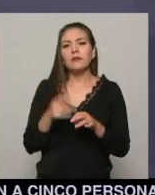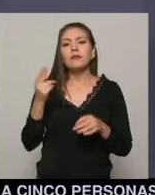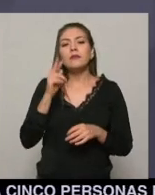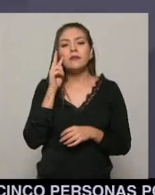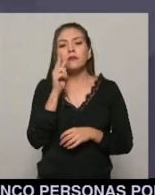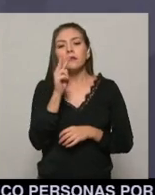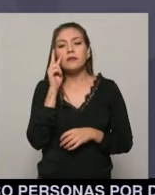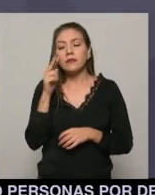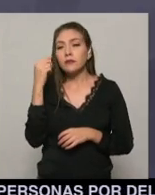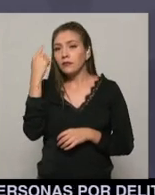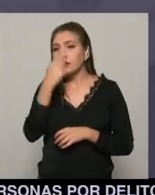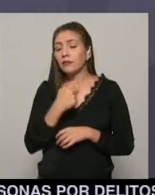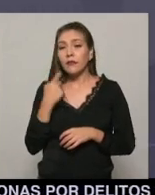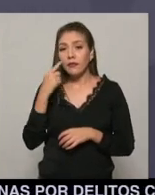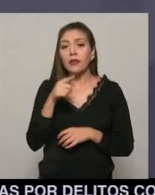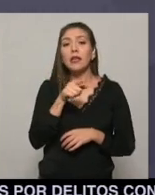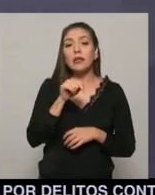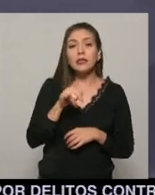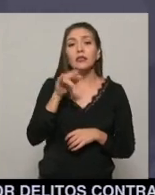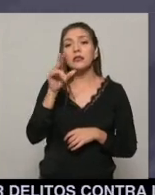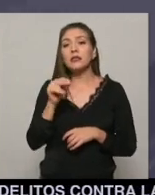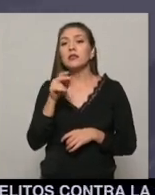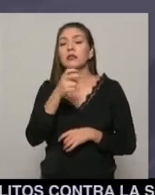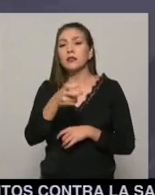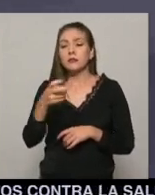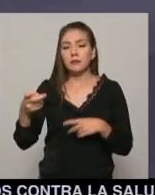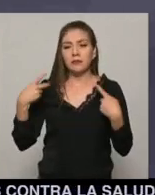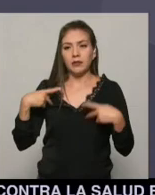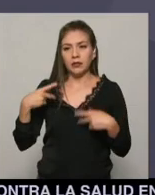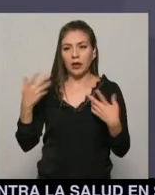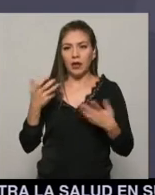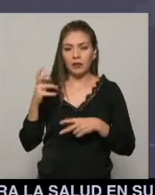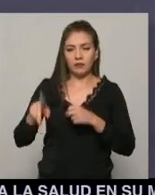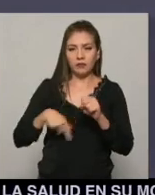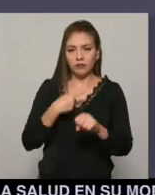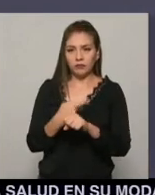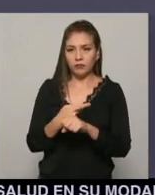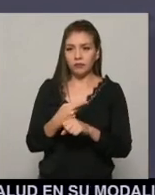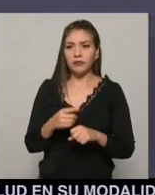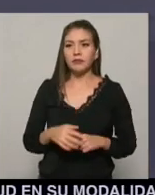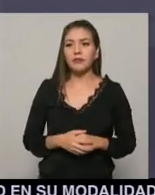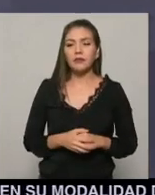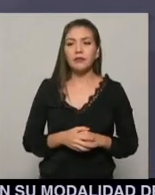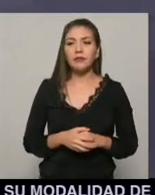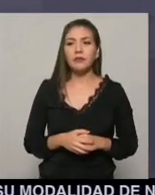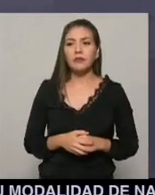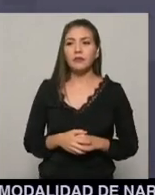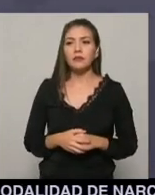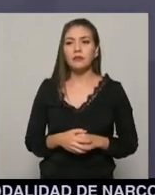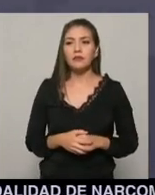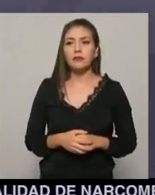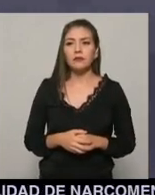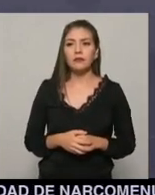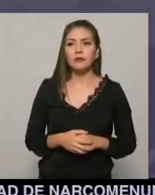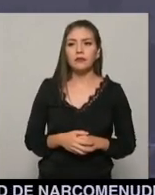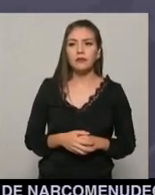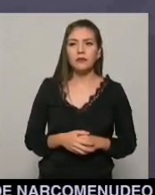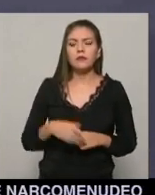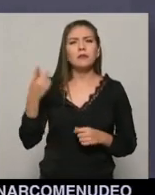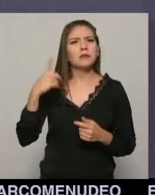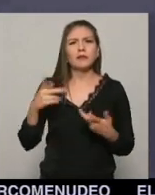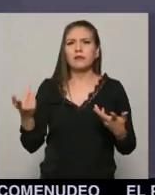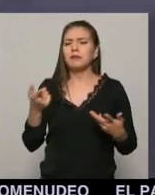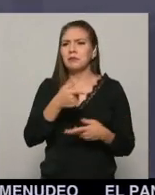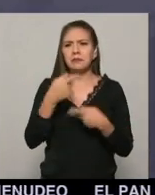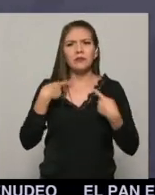incluso, yo insisto, me parece preocupante que la propia Secretaría de Seguridad no tenga la plena identificación de qué policías circulaban